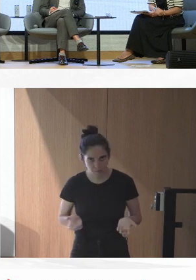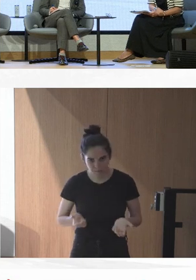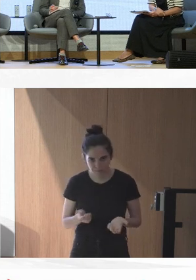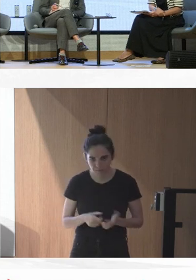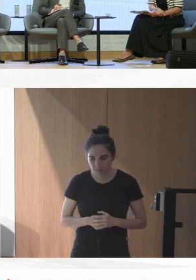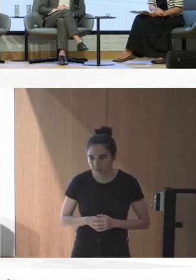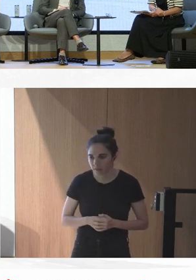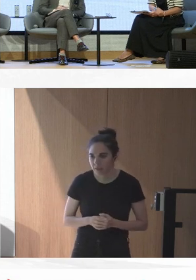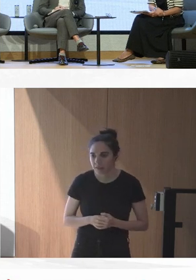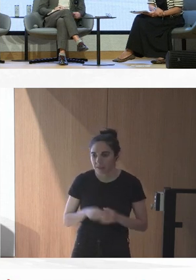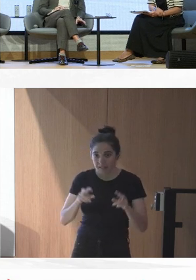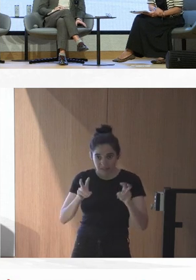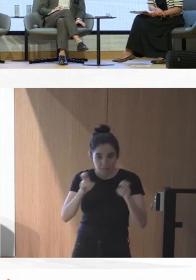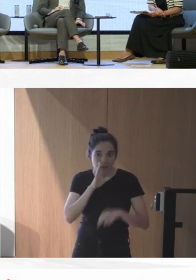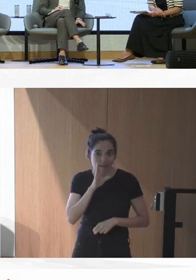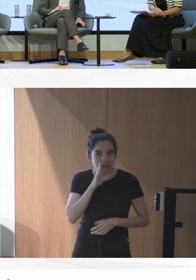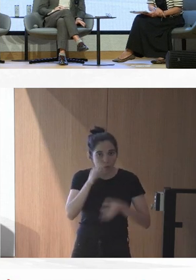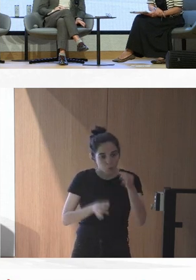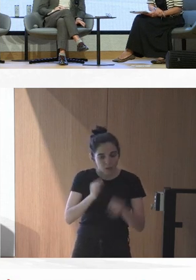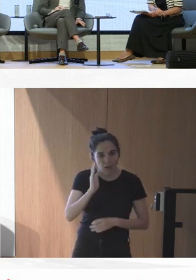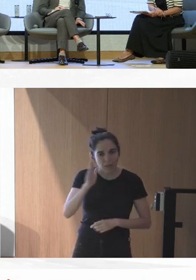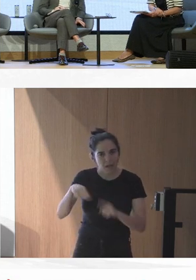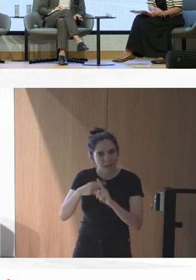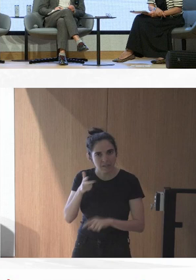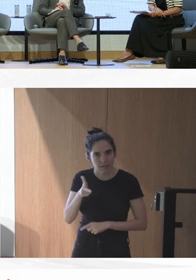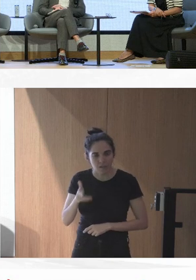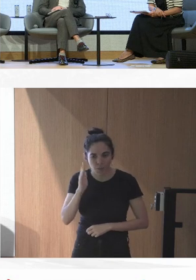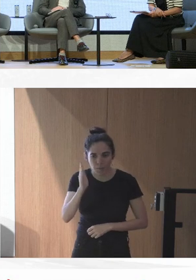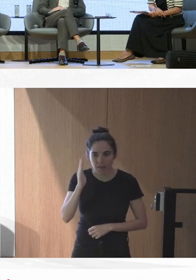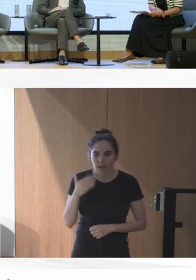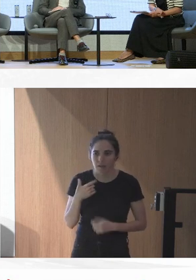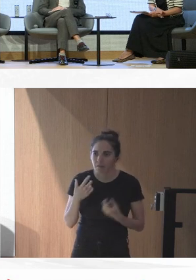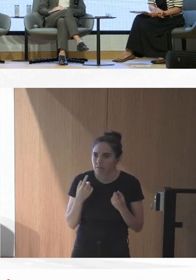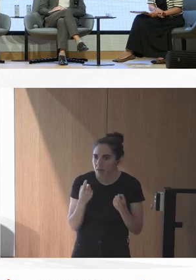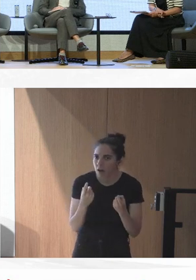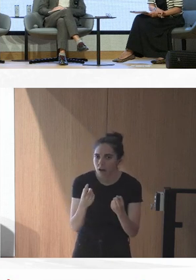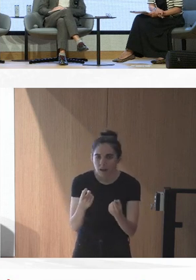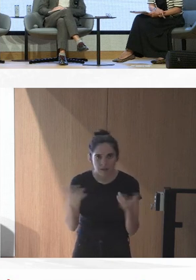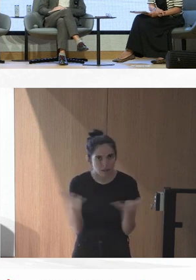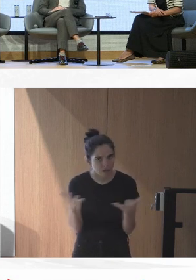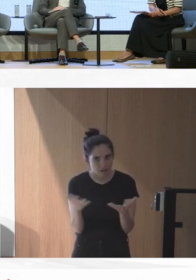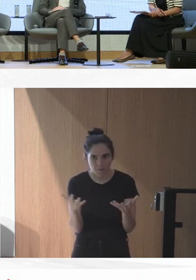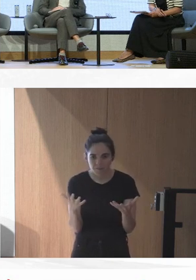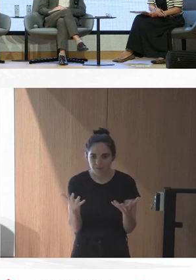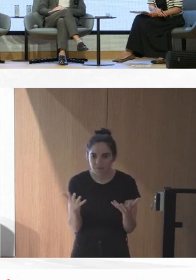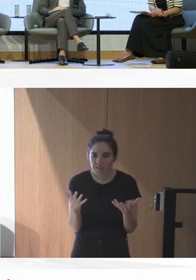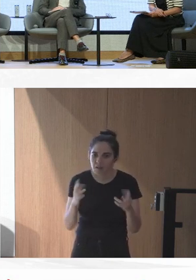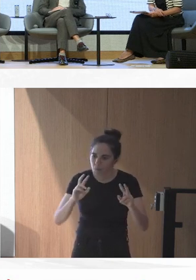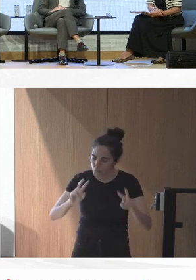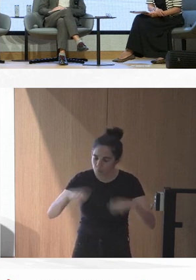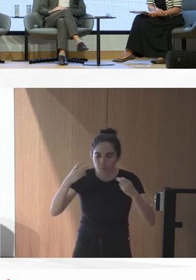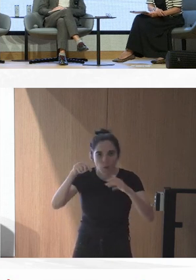de justicia penal y del derecho penal, sin lugar a dudas, urge una reforma sustantiva, ¿no? Aquí me parece